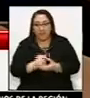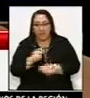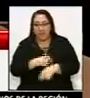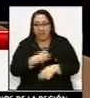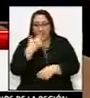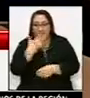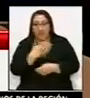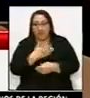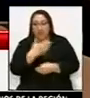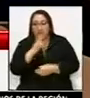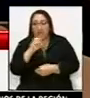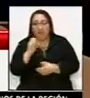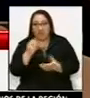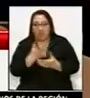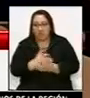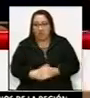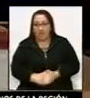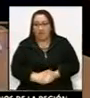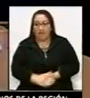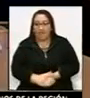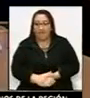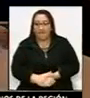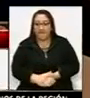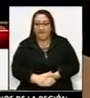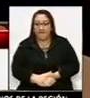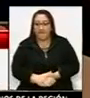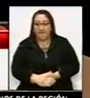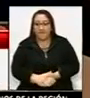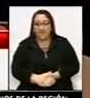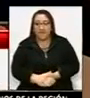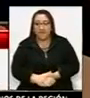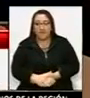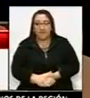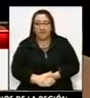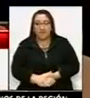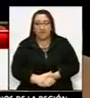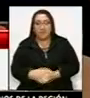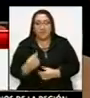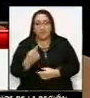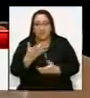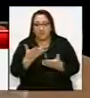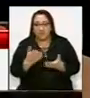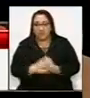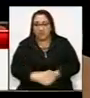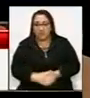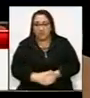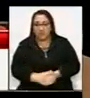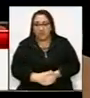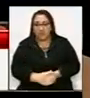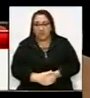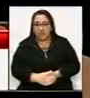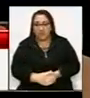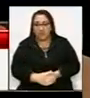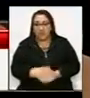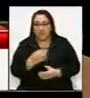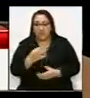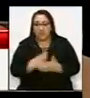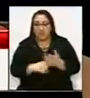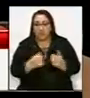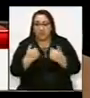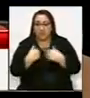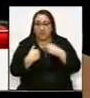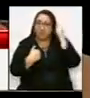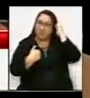estos momentos. Gracias, Fernando, por la interrupción. Gracias, presidente. Doctor Tuesta. Solo una cosa. ¿Es cierto que hay que tener en